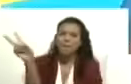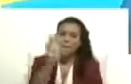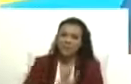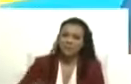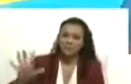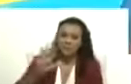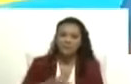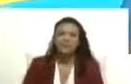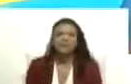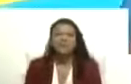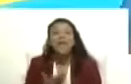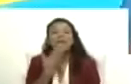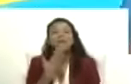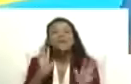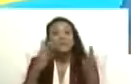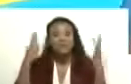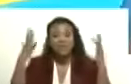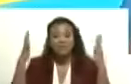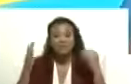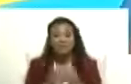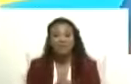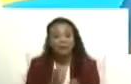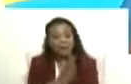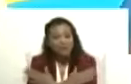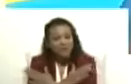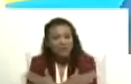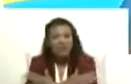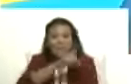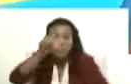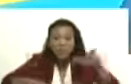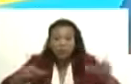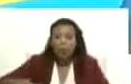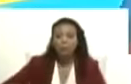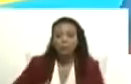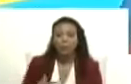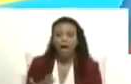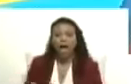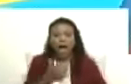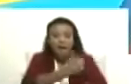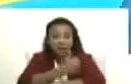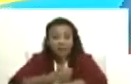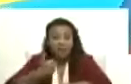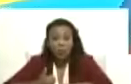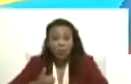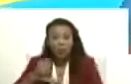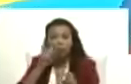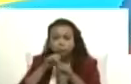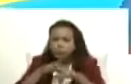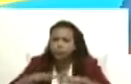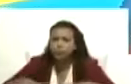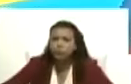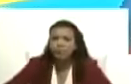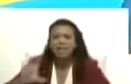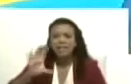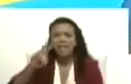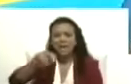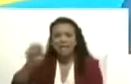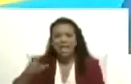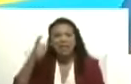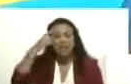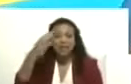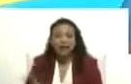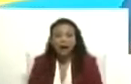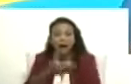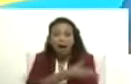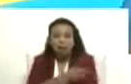venezolana. Felicitamos a los miles de funcionarios del Consejo Nacional Electoral que se han desplegado todos estos días y